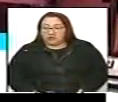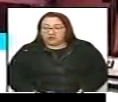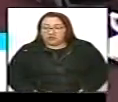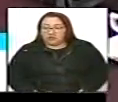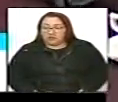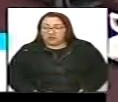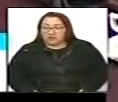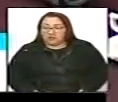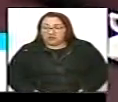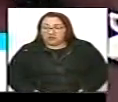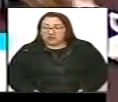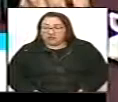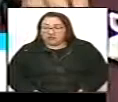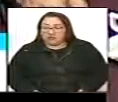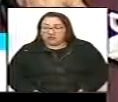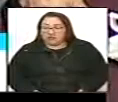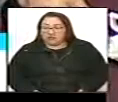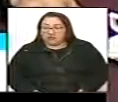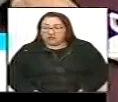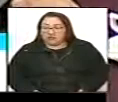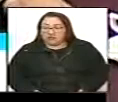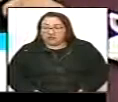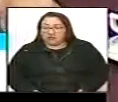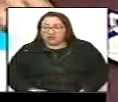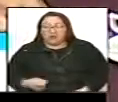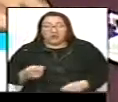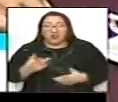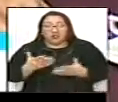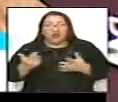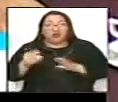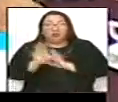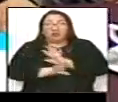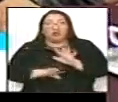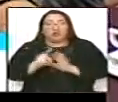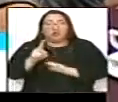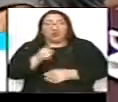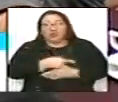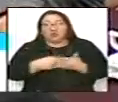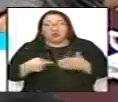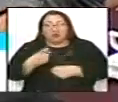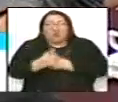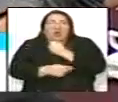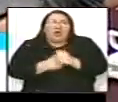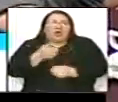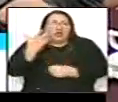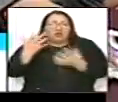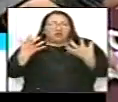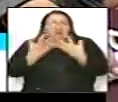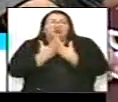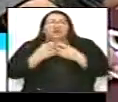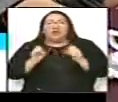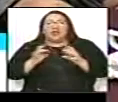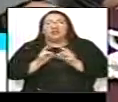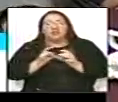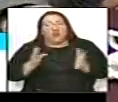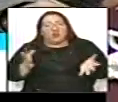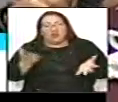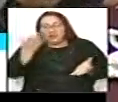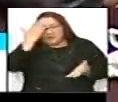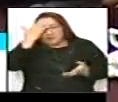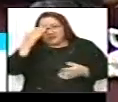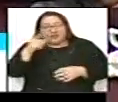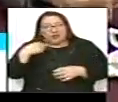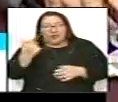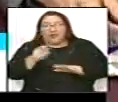Presidente, esta política de proteger al señor Chávarri tiene un año. O sea, esto no es de esta semana. Entonces, la coincidencia entre un hecho y otro no